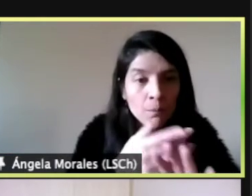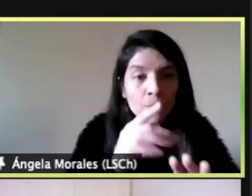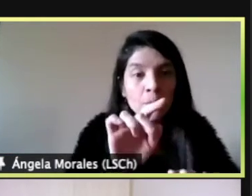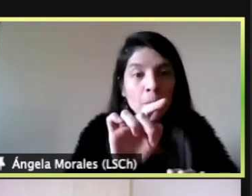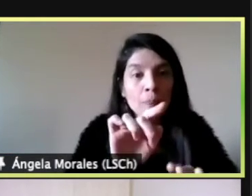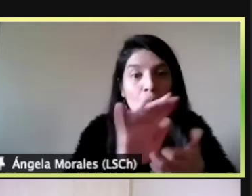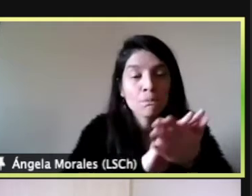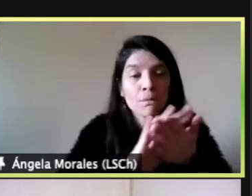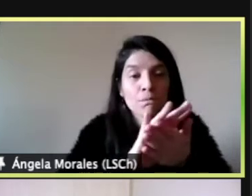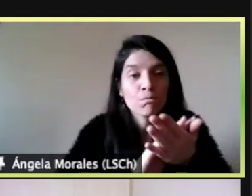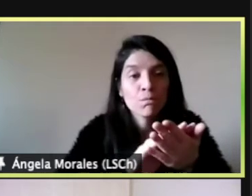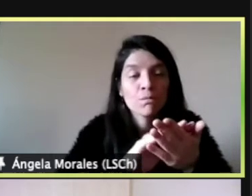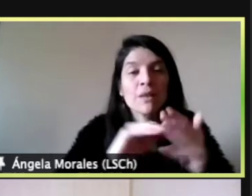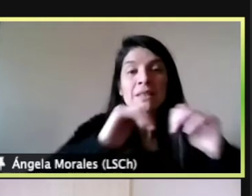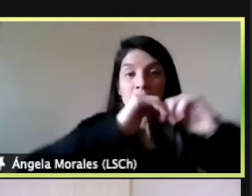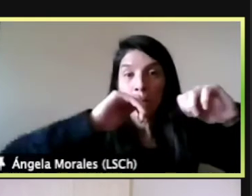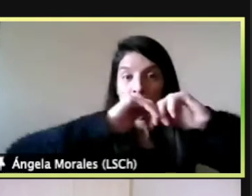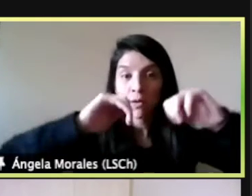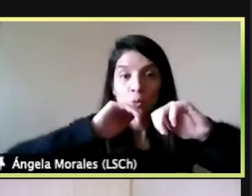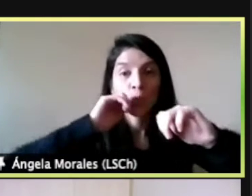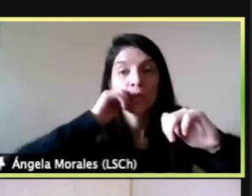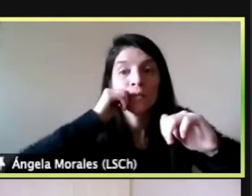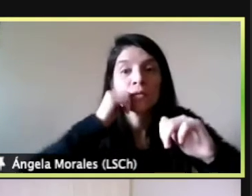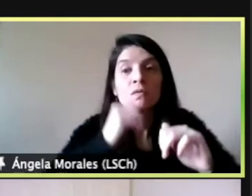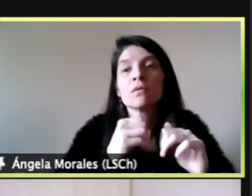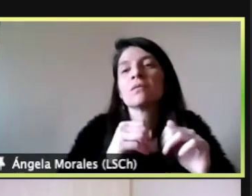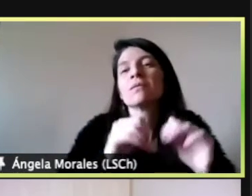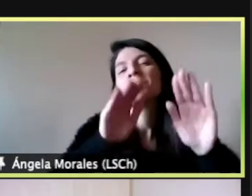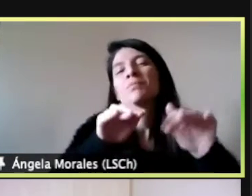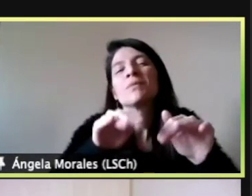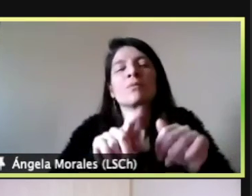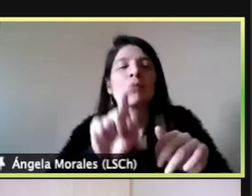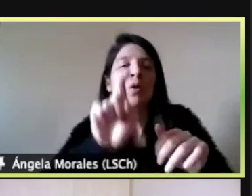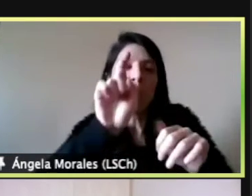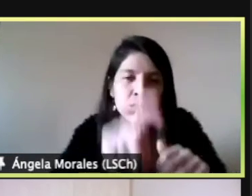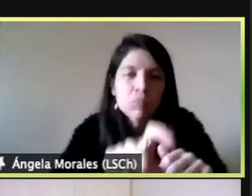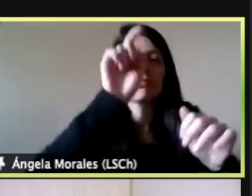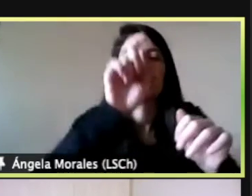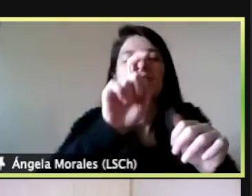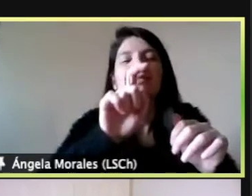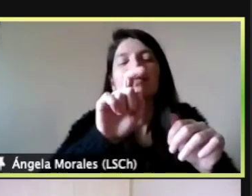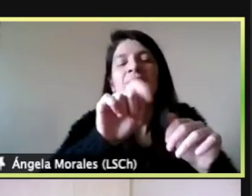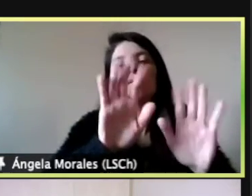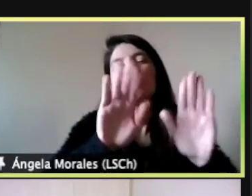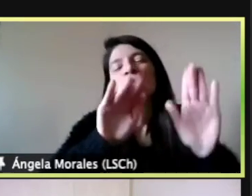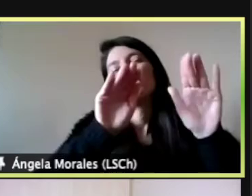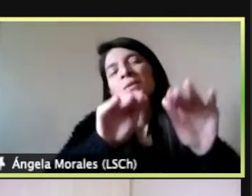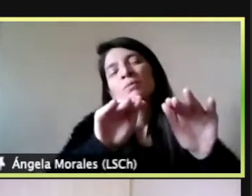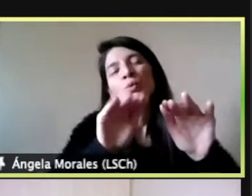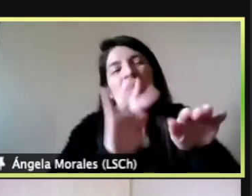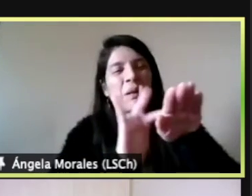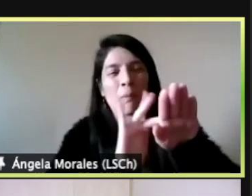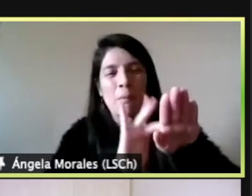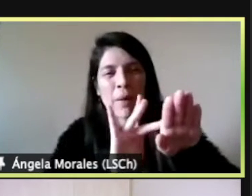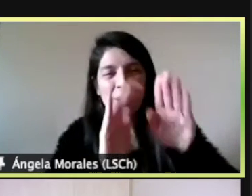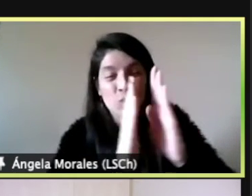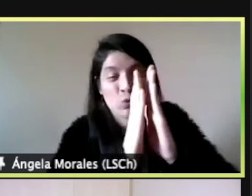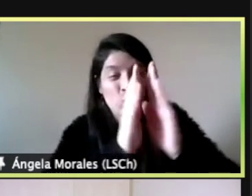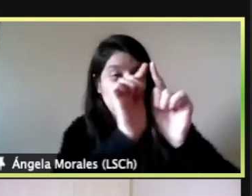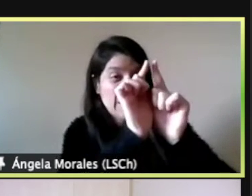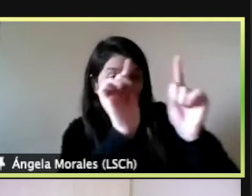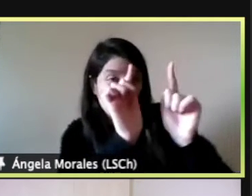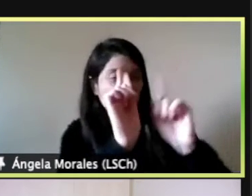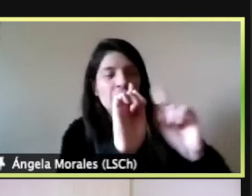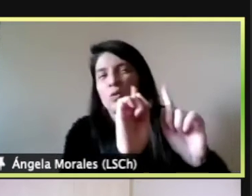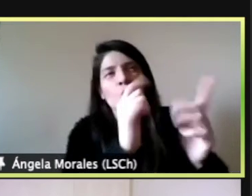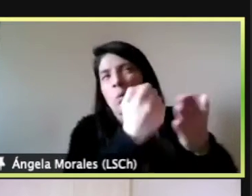El tabulador es como un salto de línea, como un espacio muy grande, una sangría. No me sirve. Esa no es la que me va a separar. El punto y